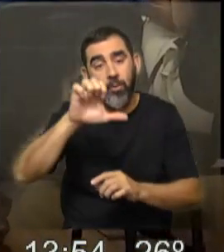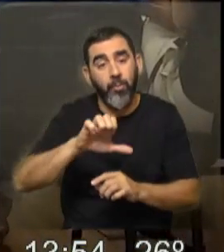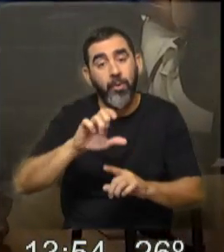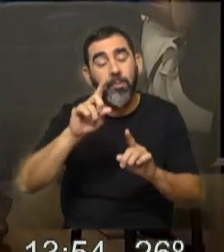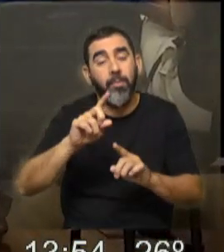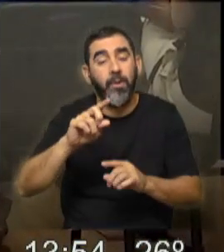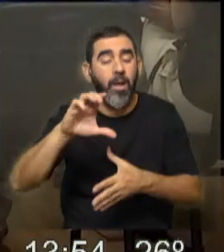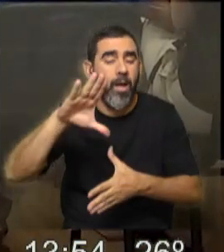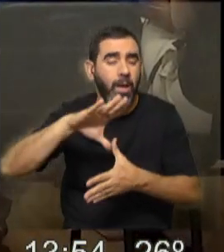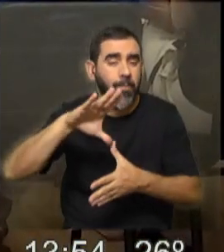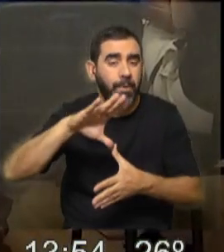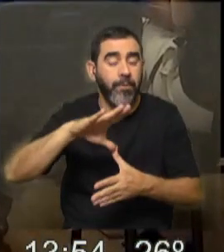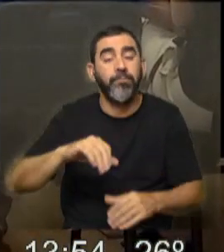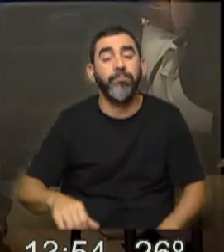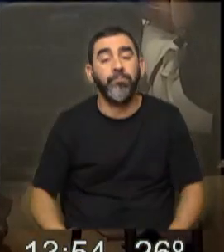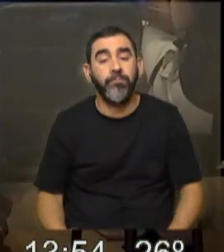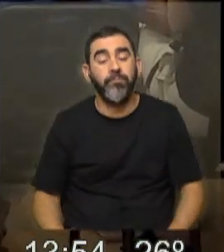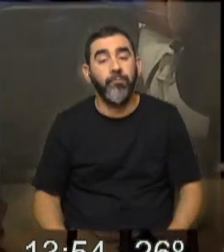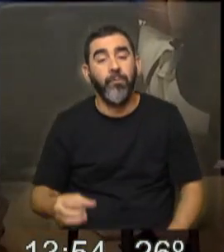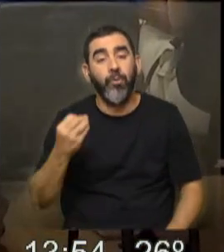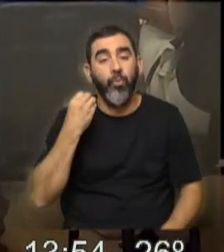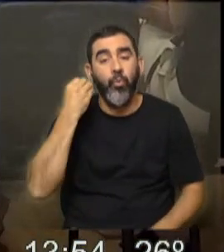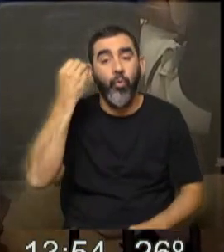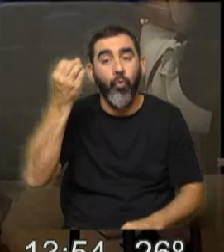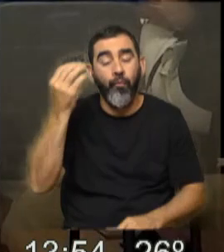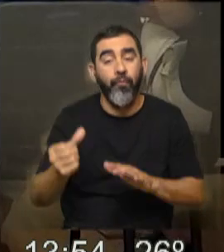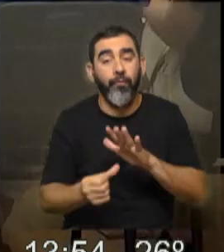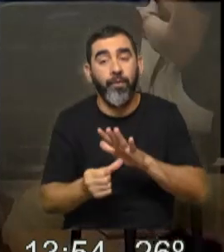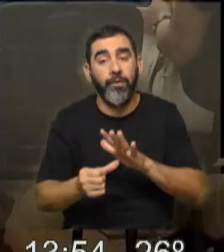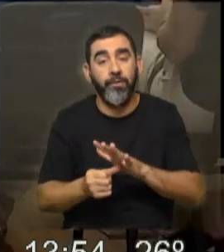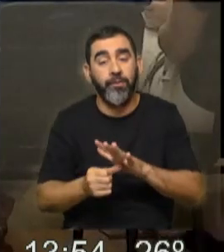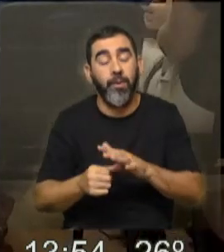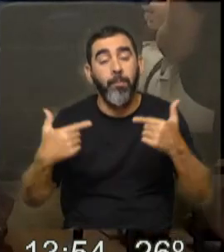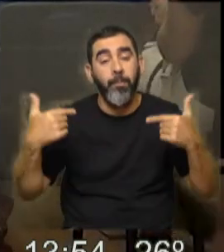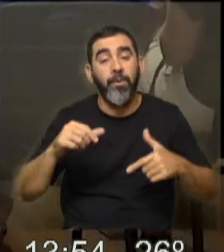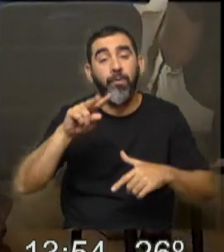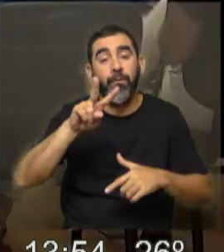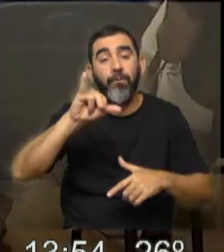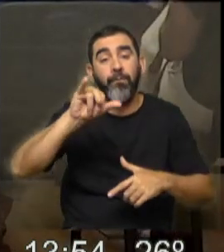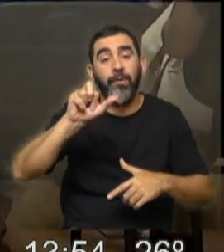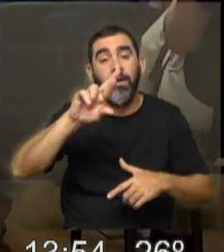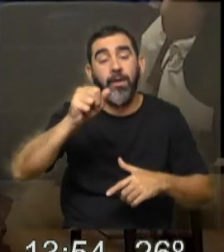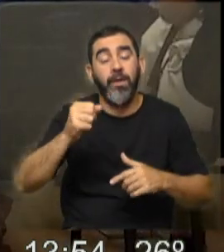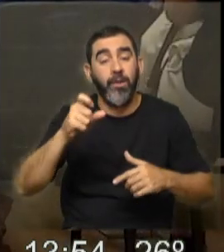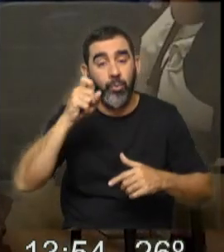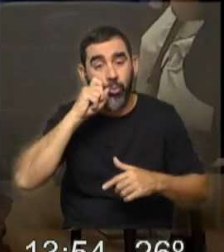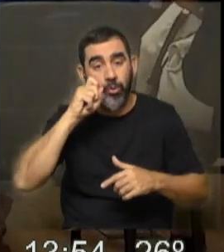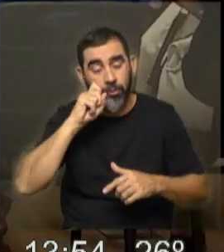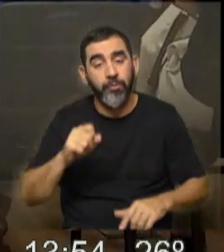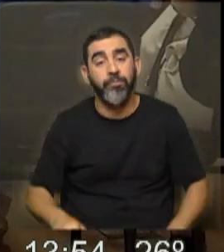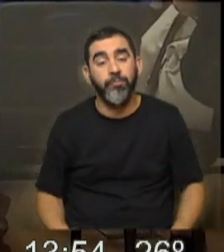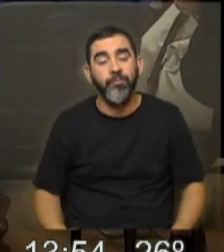los americanos. En este caso, la conferencia de prensa estuvo encabezada por el ministro de Turismo, Tabaré Viera,